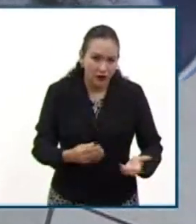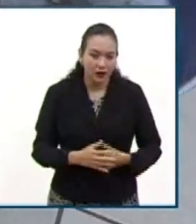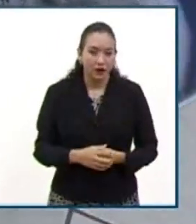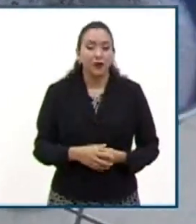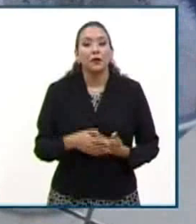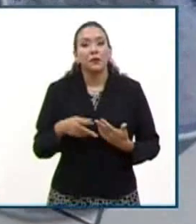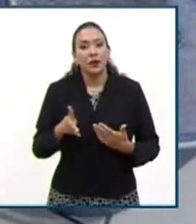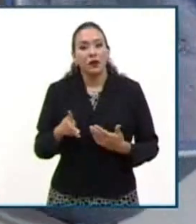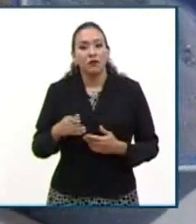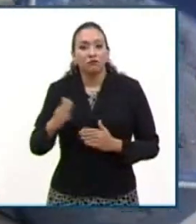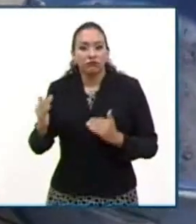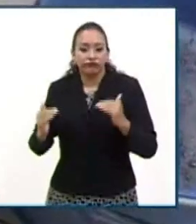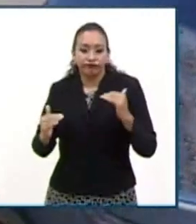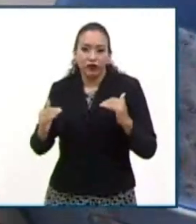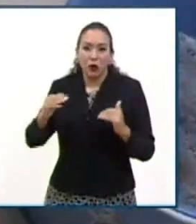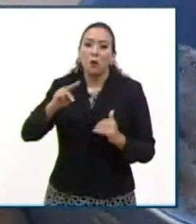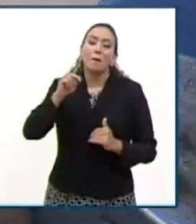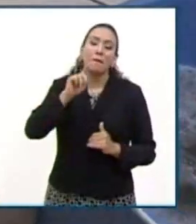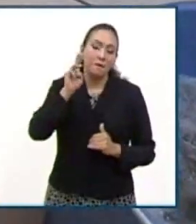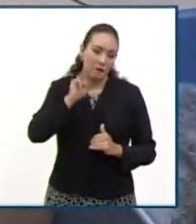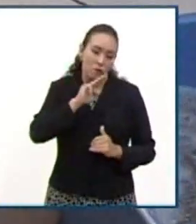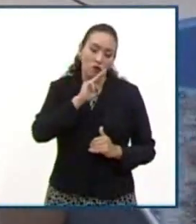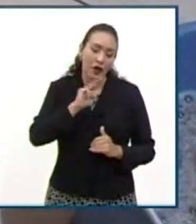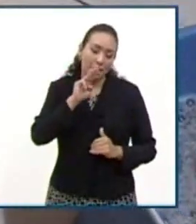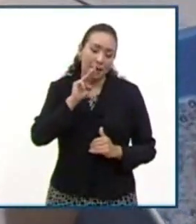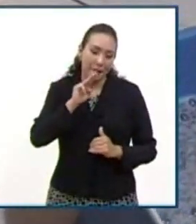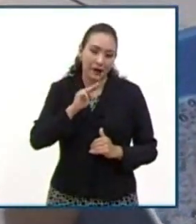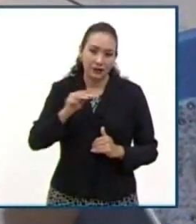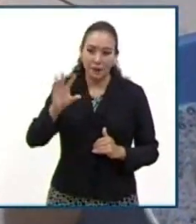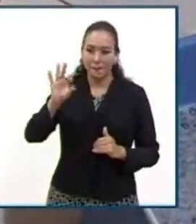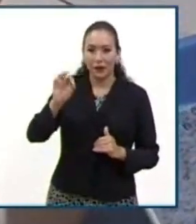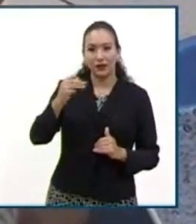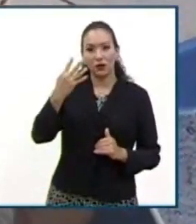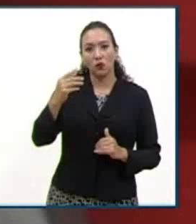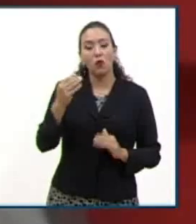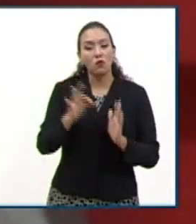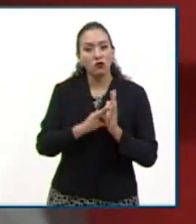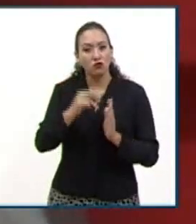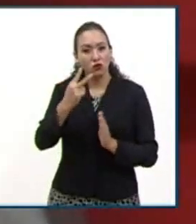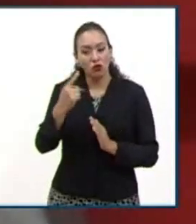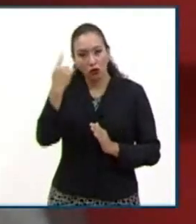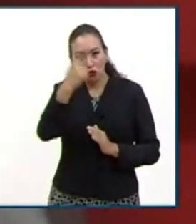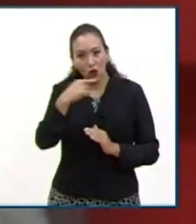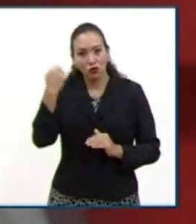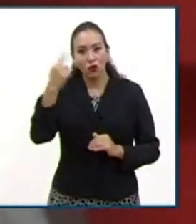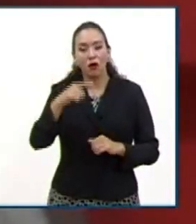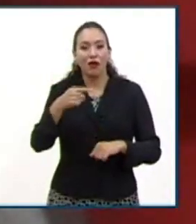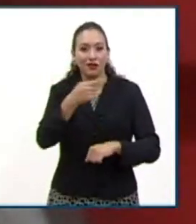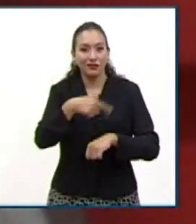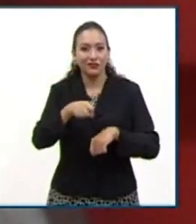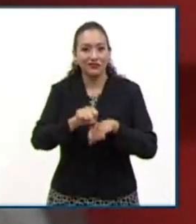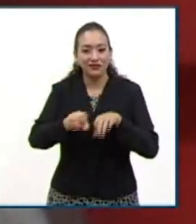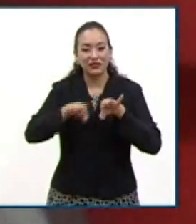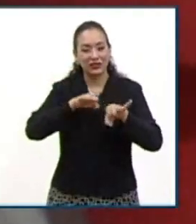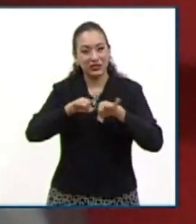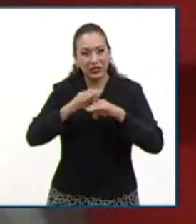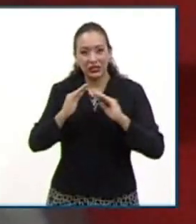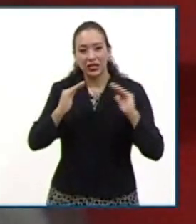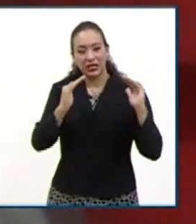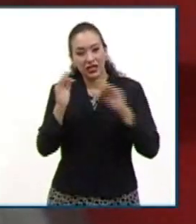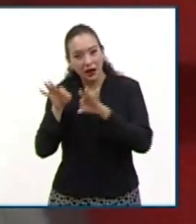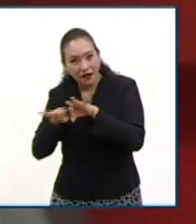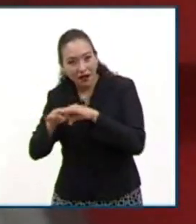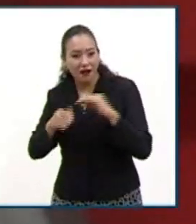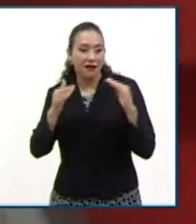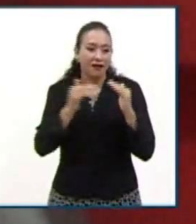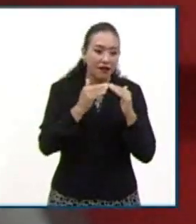remunerado, mientras que las mujeres emplearon 24.2 horas a estas labores, lo que representa un obstáculo en su